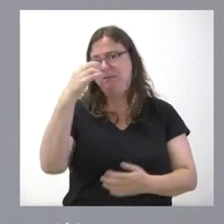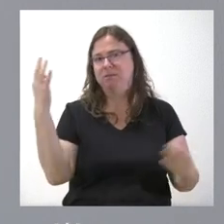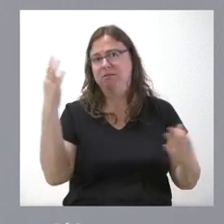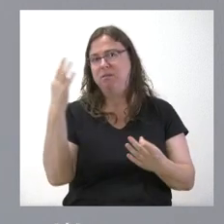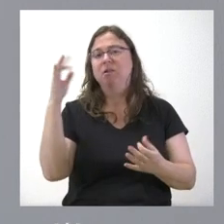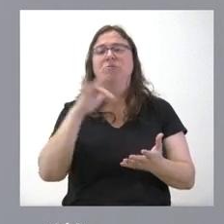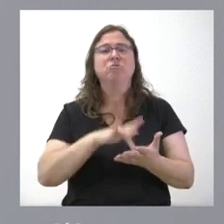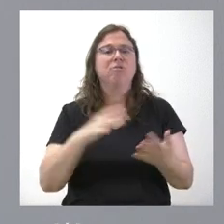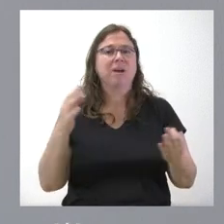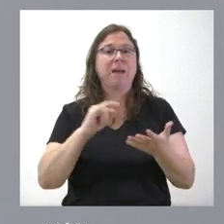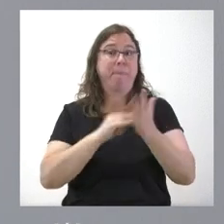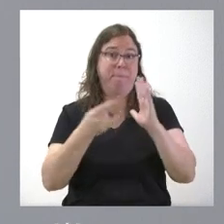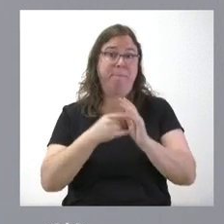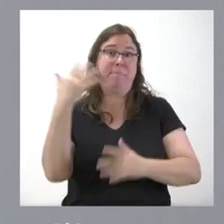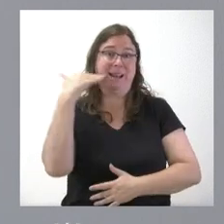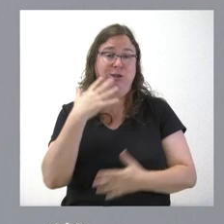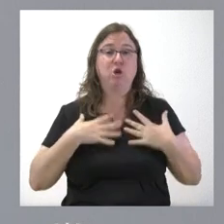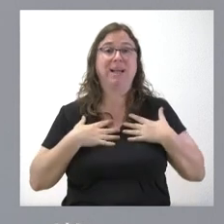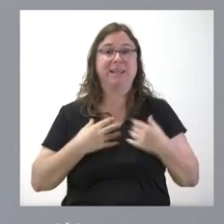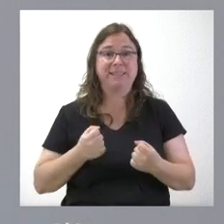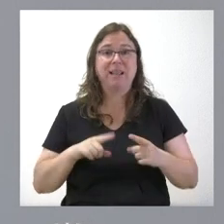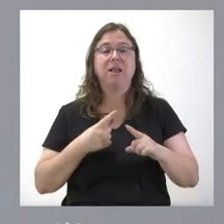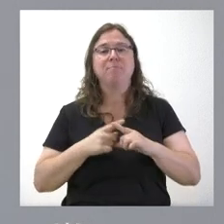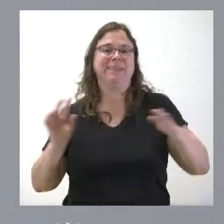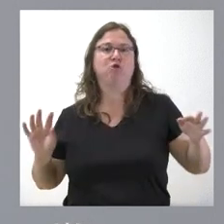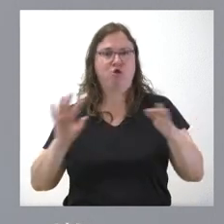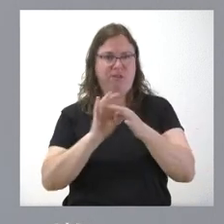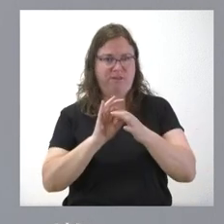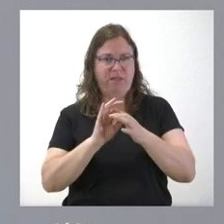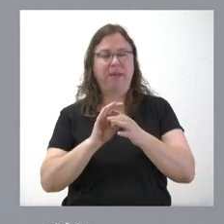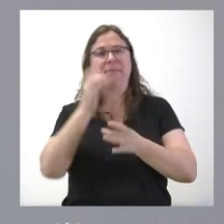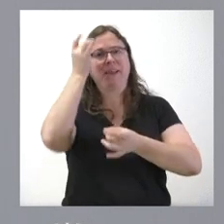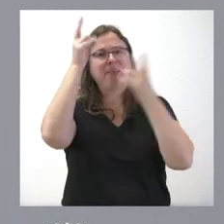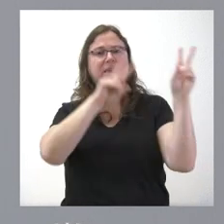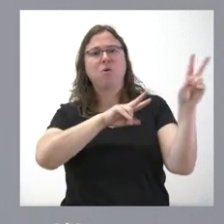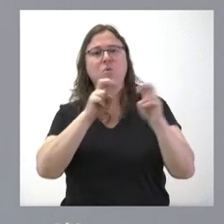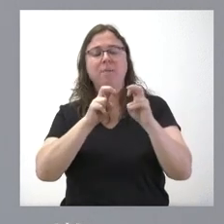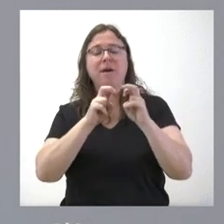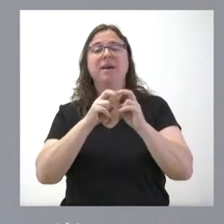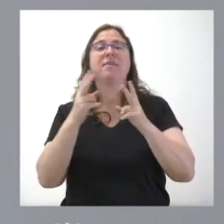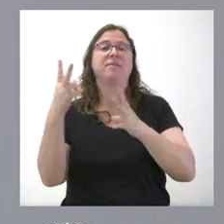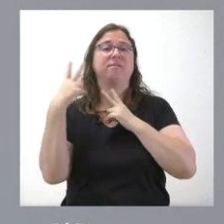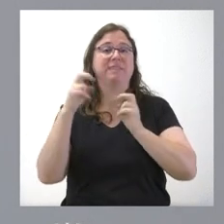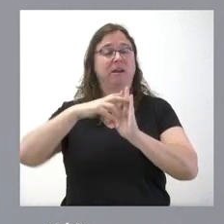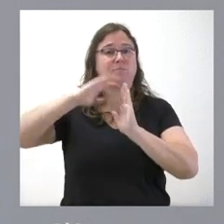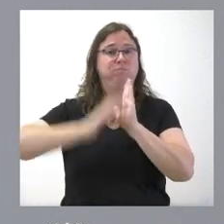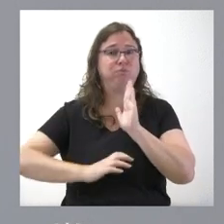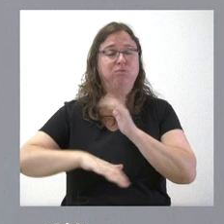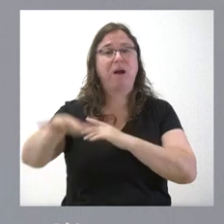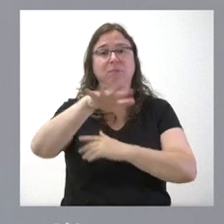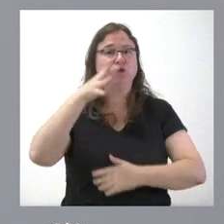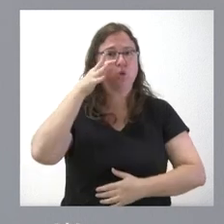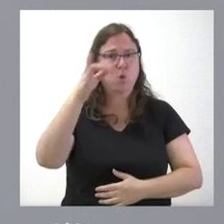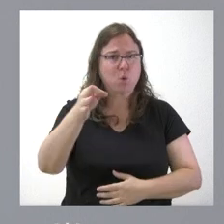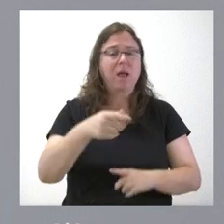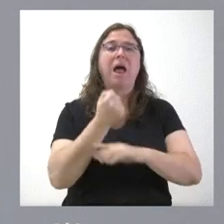marcha el plan Soria saludable y conectada tenemos nuevas iniciativas de deducciones Fiscales en el caso del mundo rural de